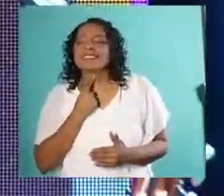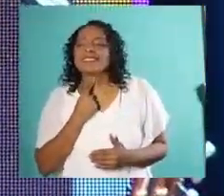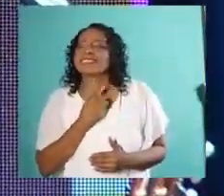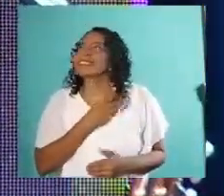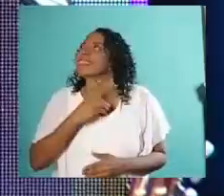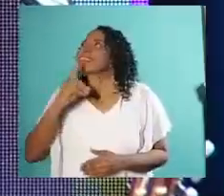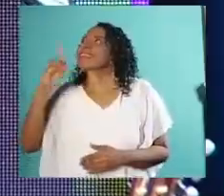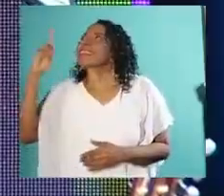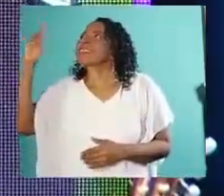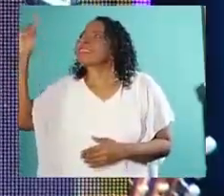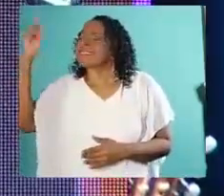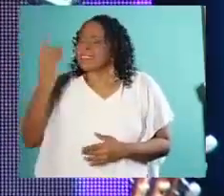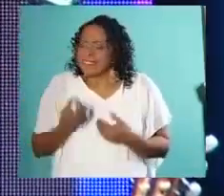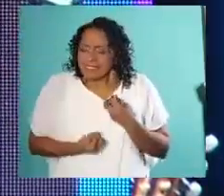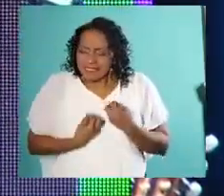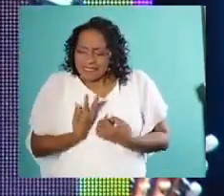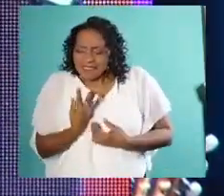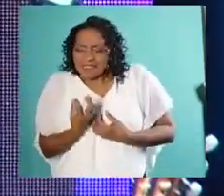aunque el fuego me quiera